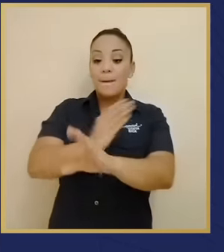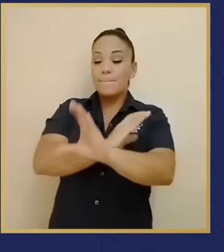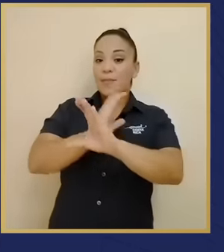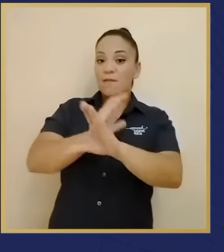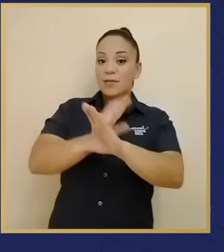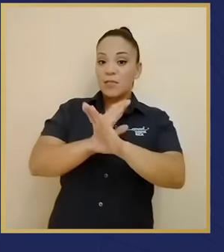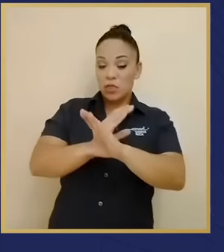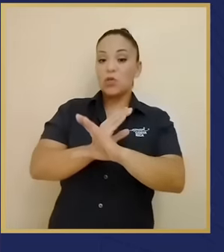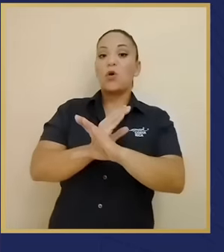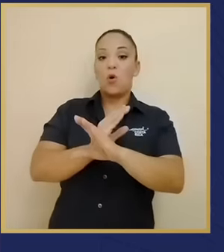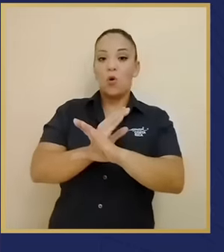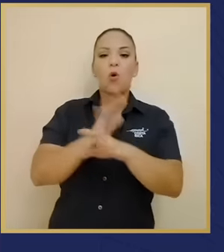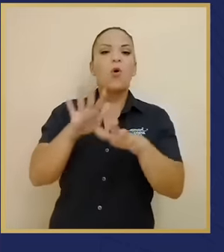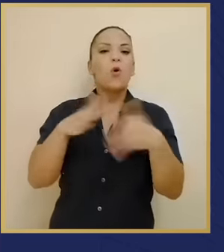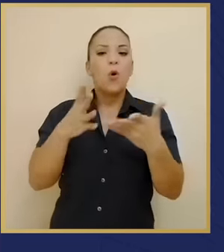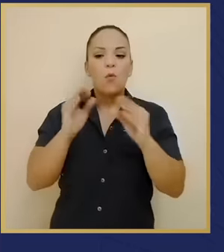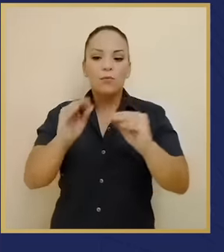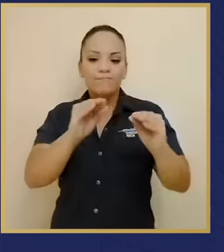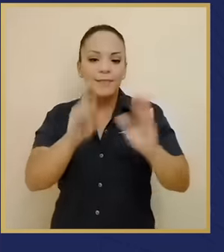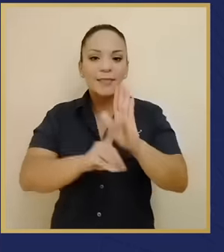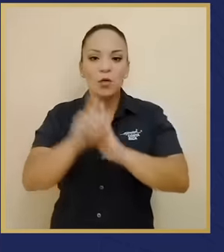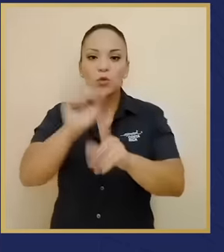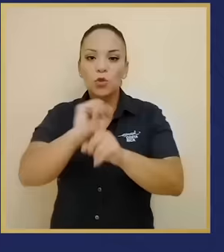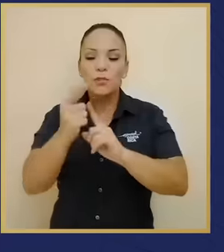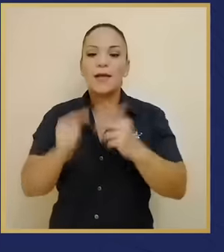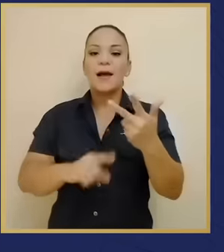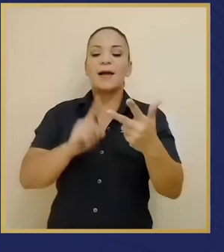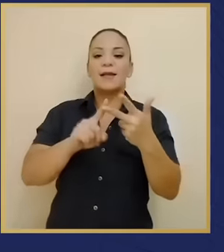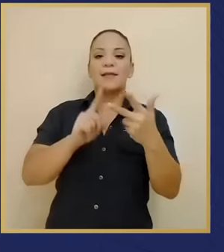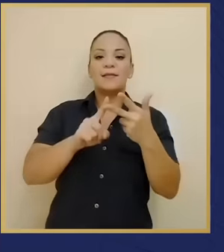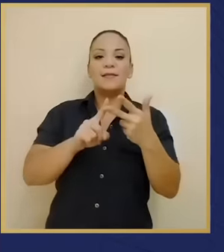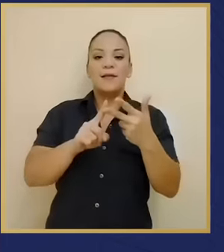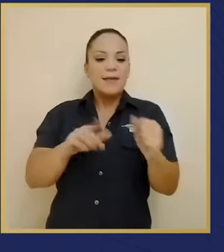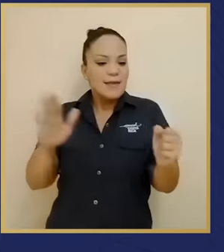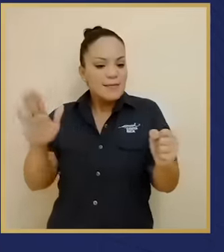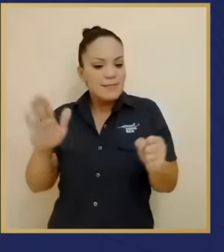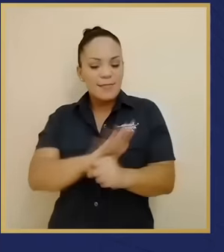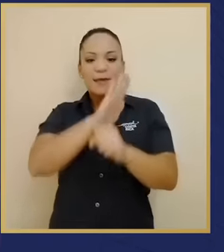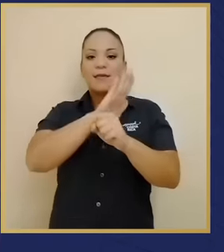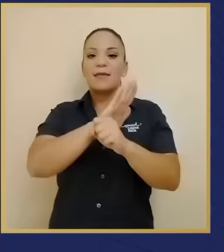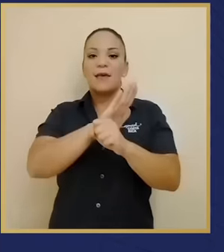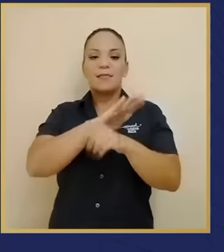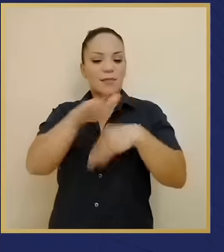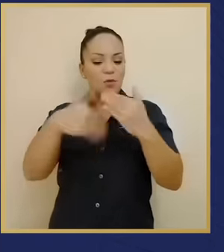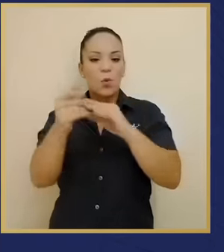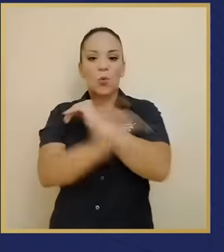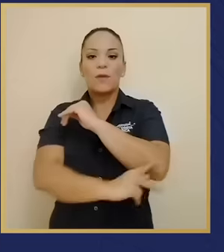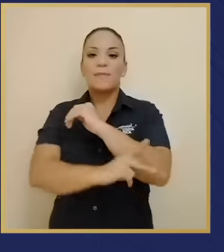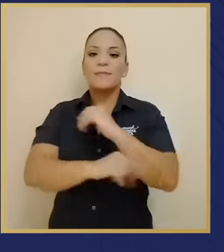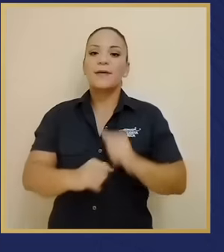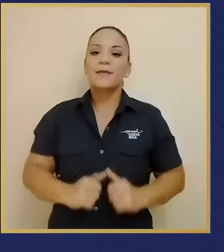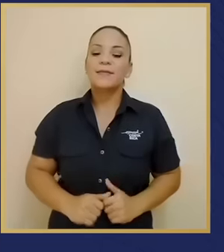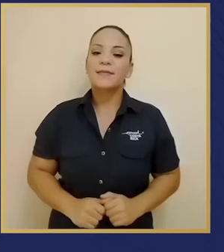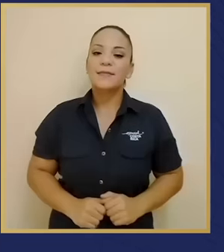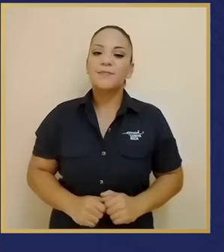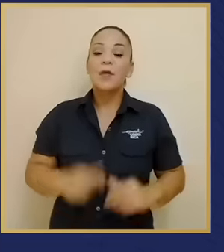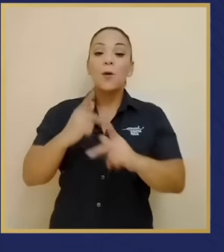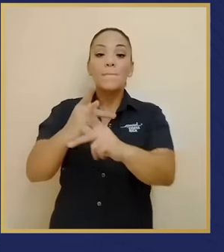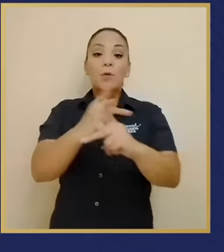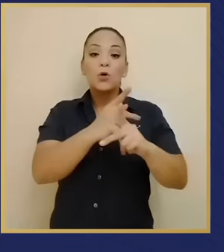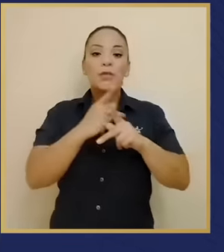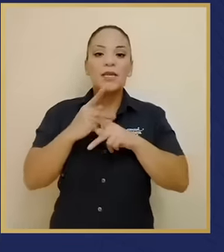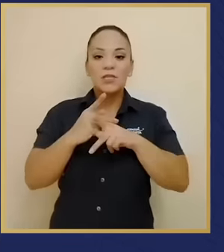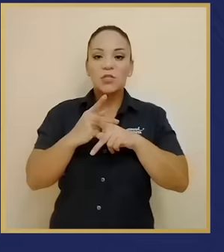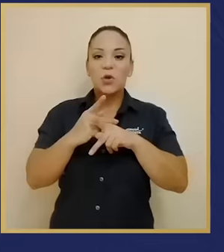a través de desarrollo social, integridad territorial, protección de nuestras costas y